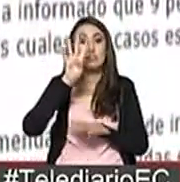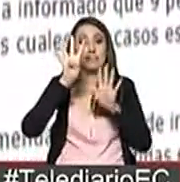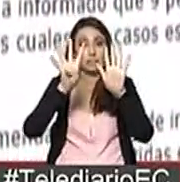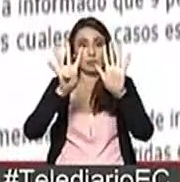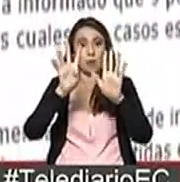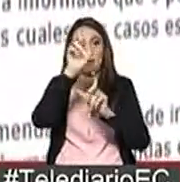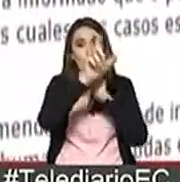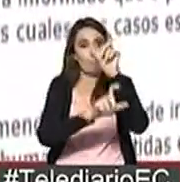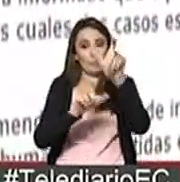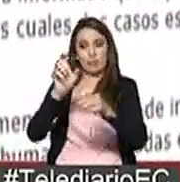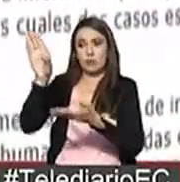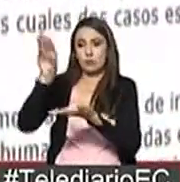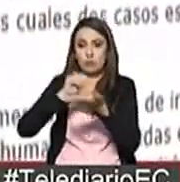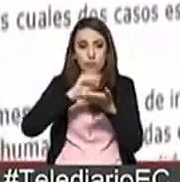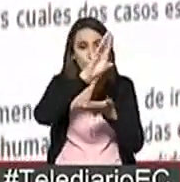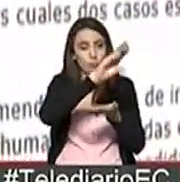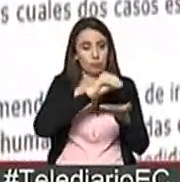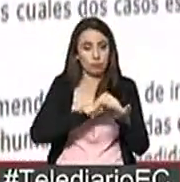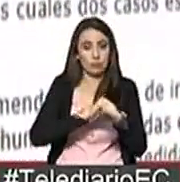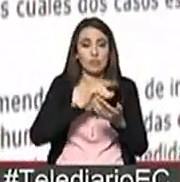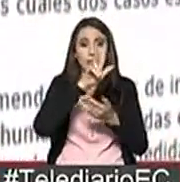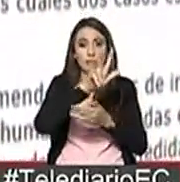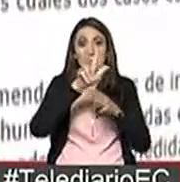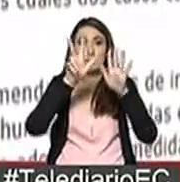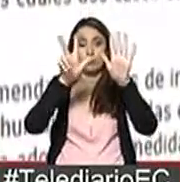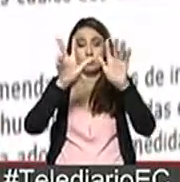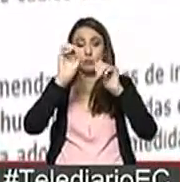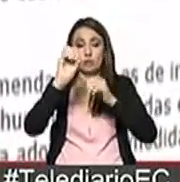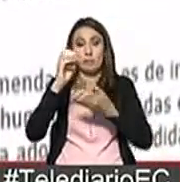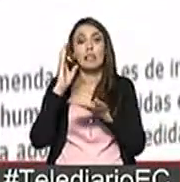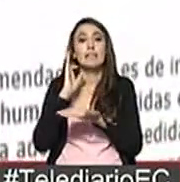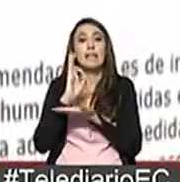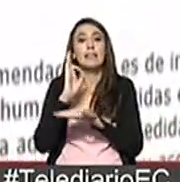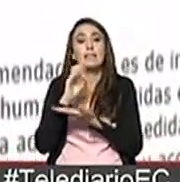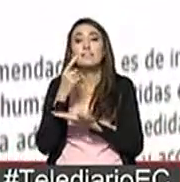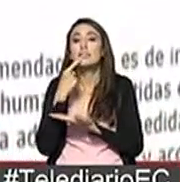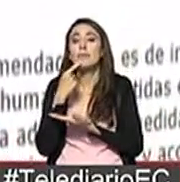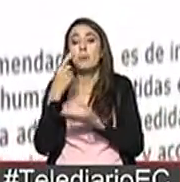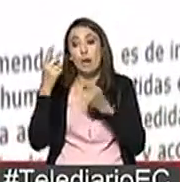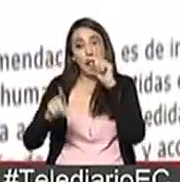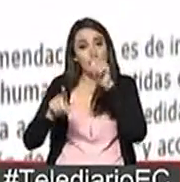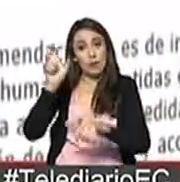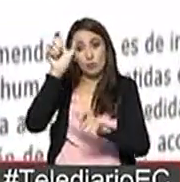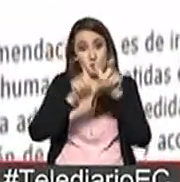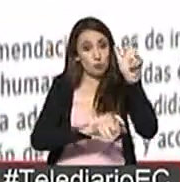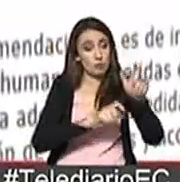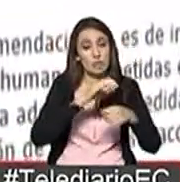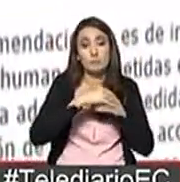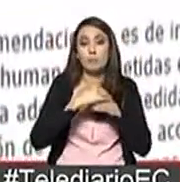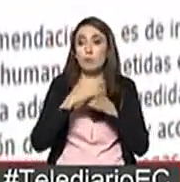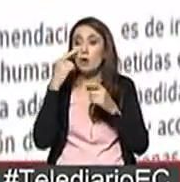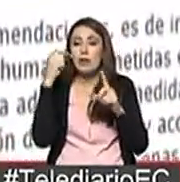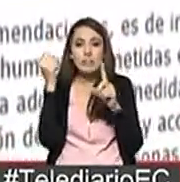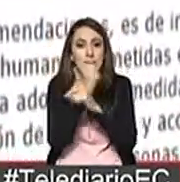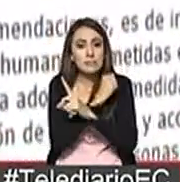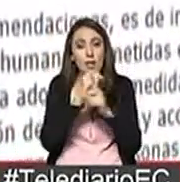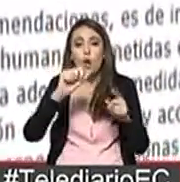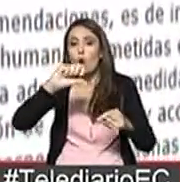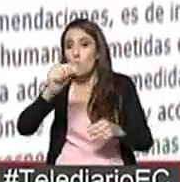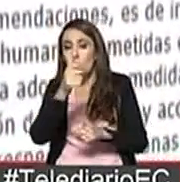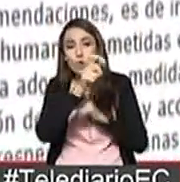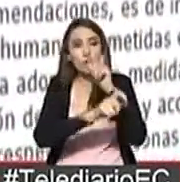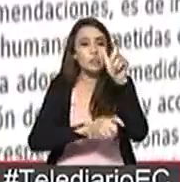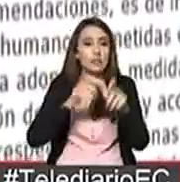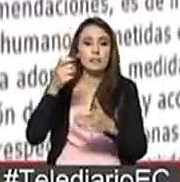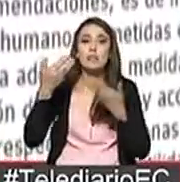y registró 380 testimonios. La mayoría de personas que alegaron ser víctimas de violación a derechos humanos u otras